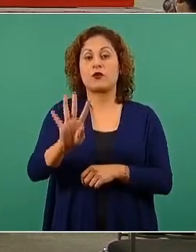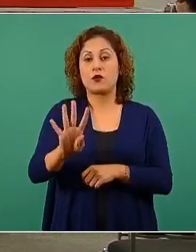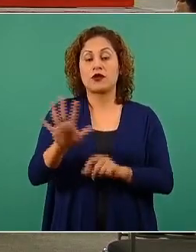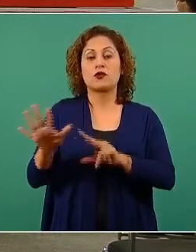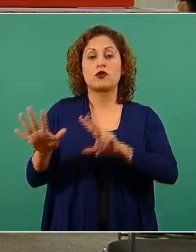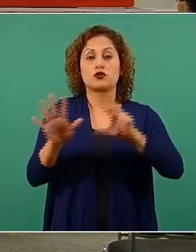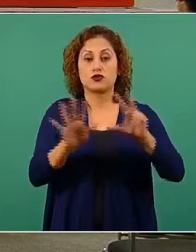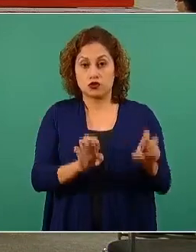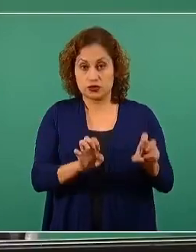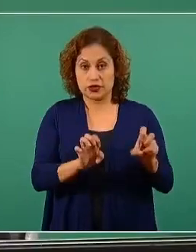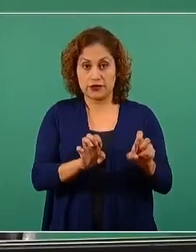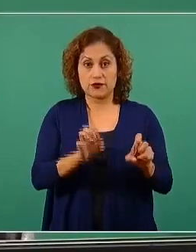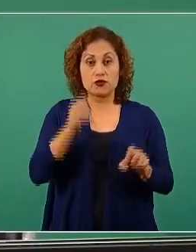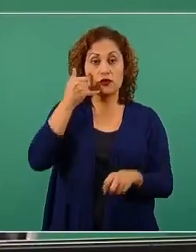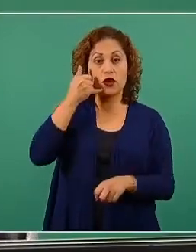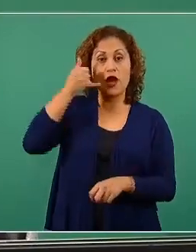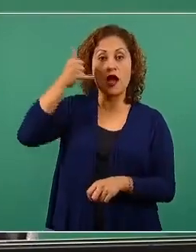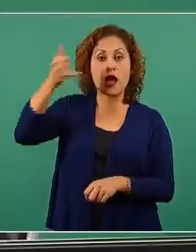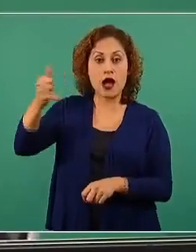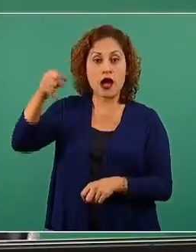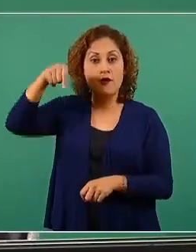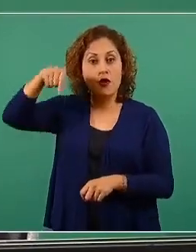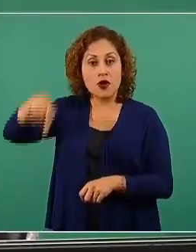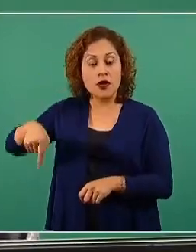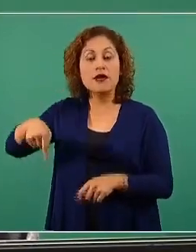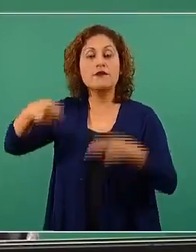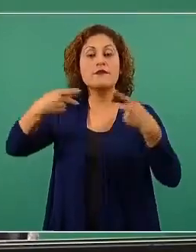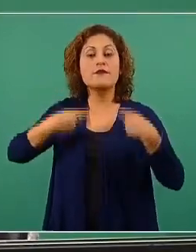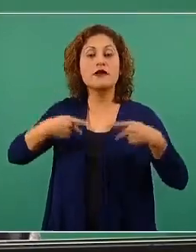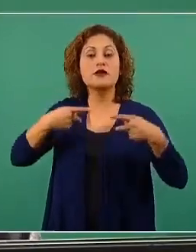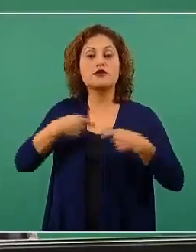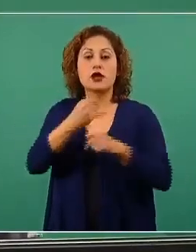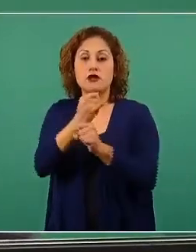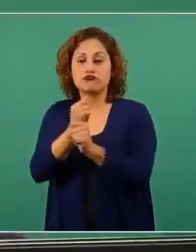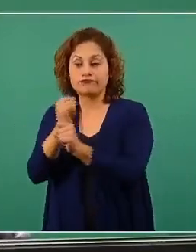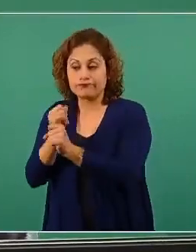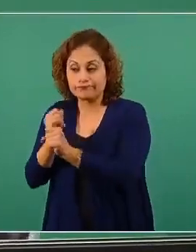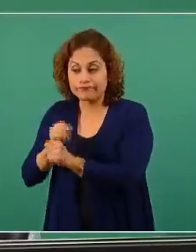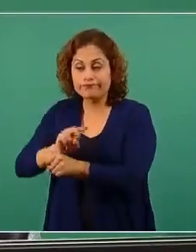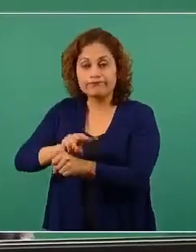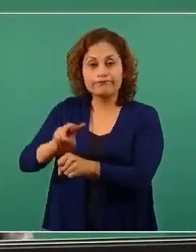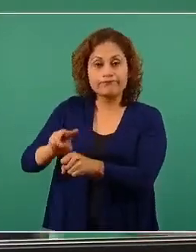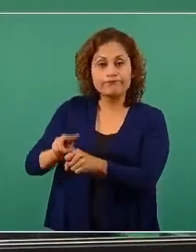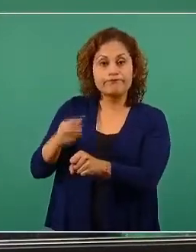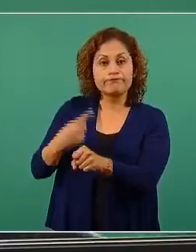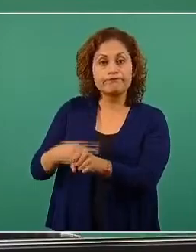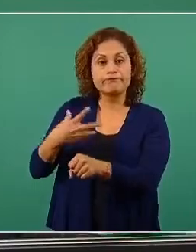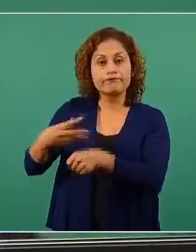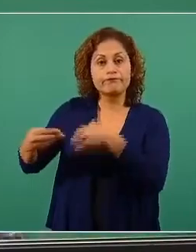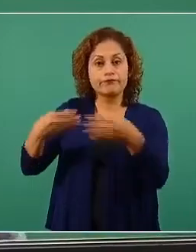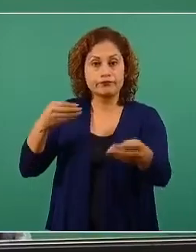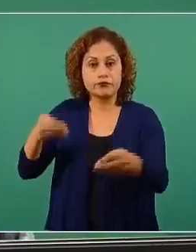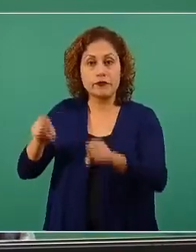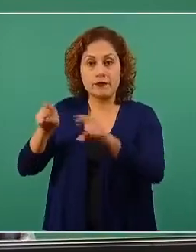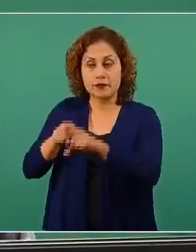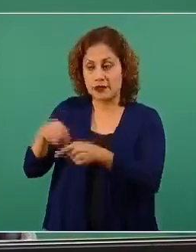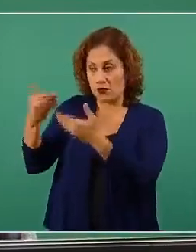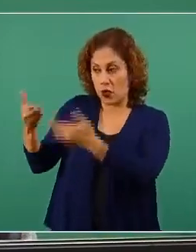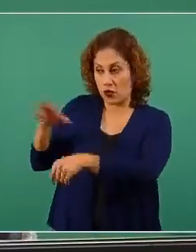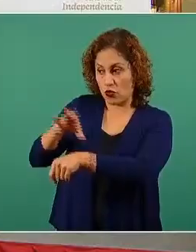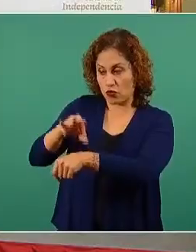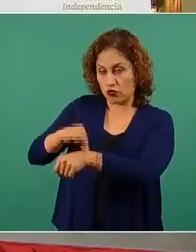0044-800, es de la Unidad de Inteligencia Epidemiológica y Sanitaria, que está en la Dirección General de Epidemiología, que dirige el doctor José Luis